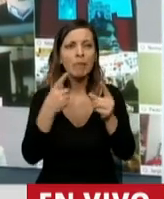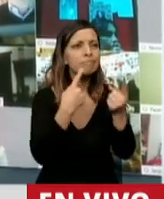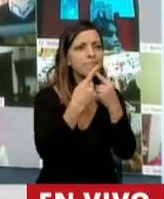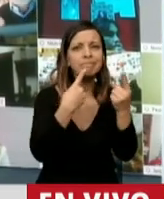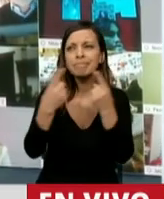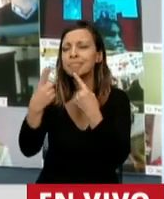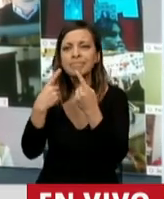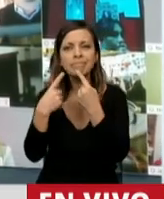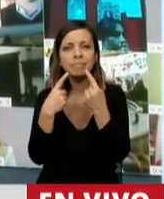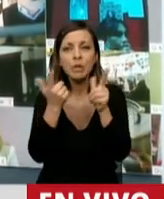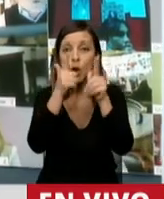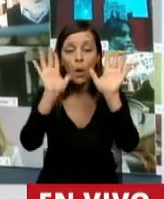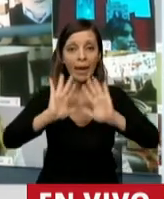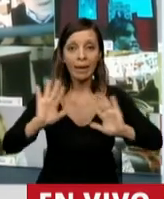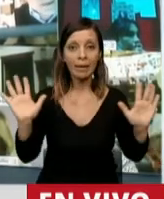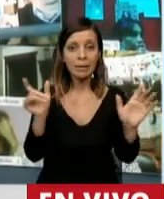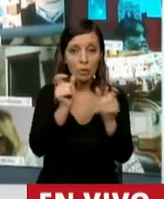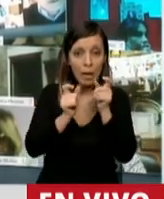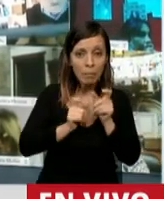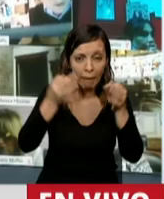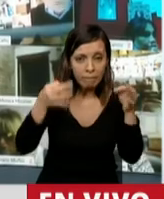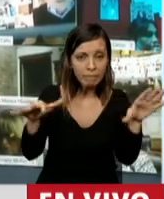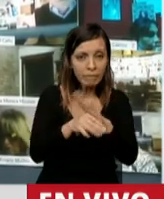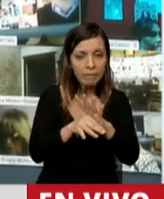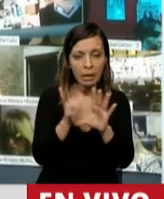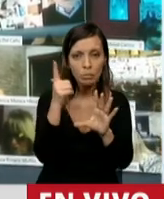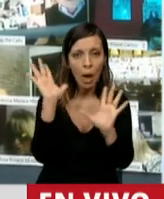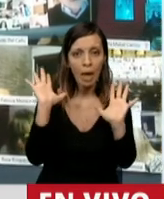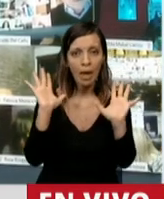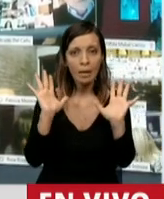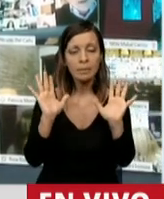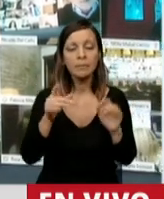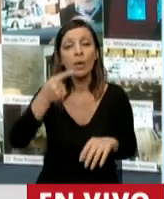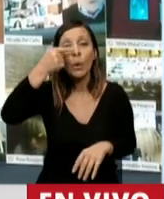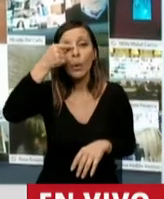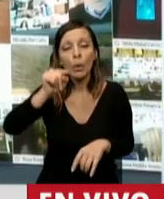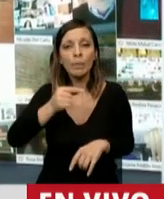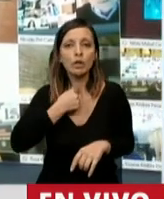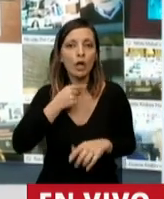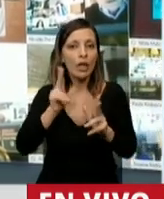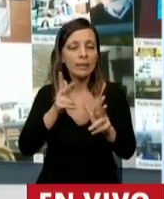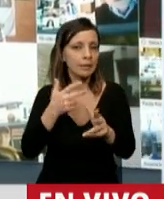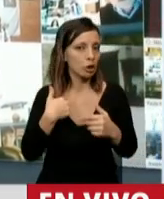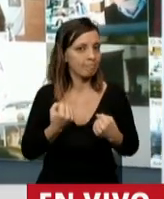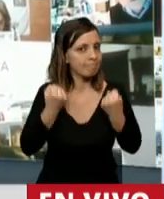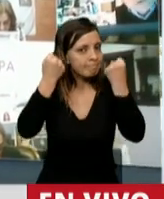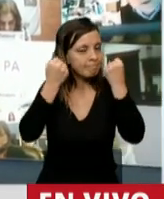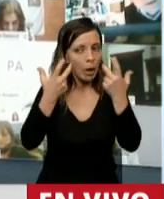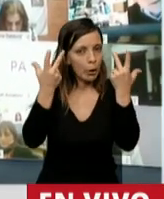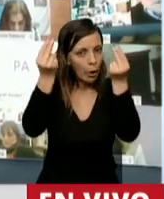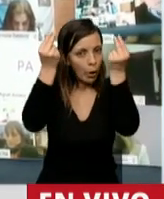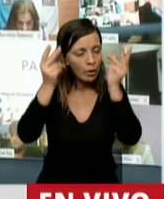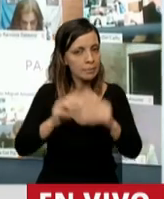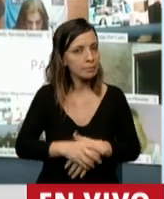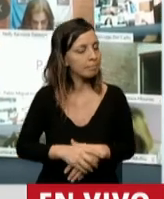consultas en ese sentido, ninguna respuesta valedera. Por último, quiero decir que yo me resisto. No